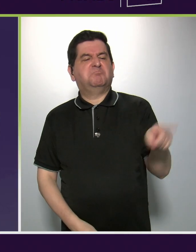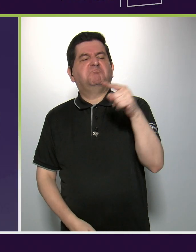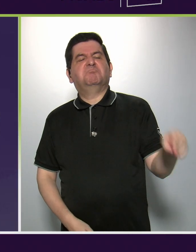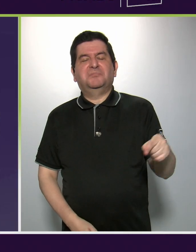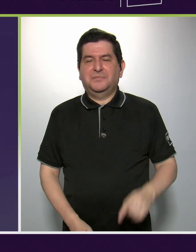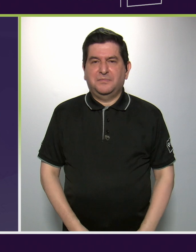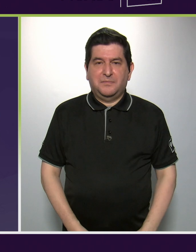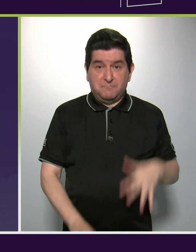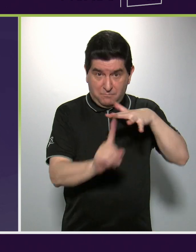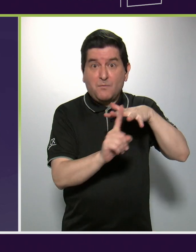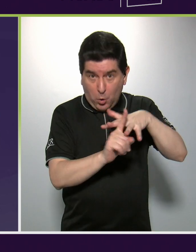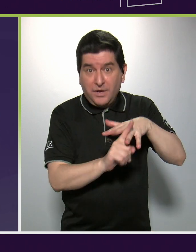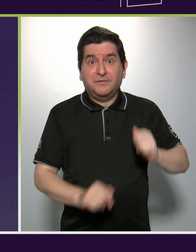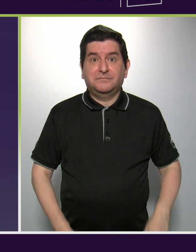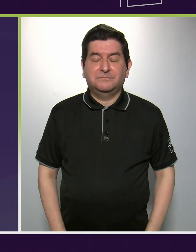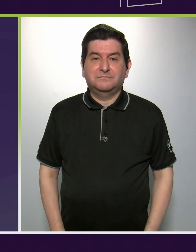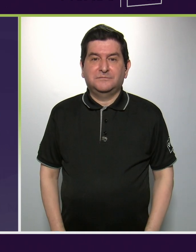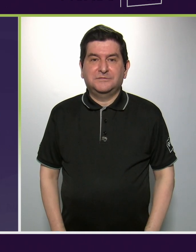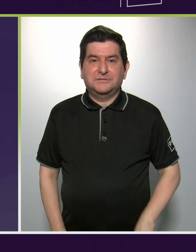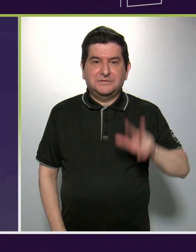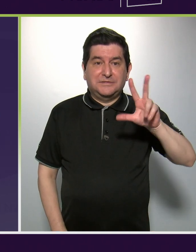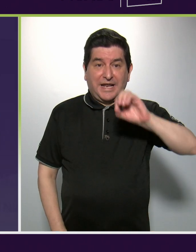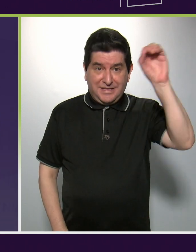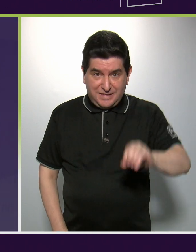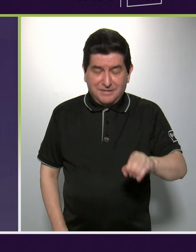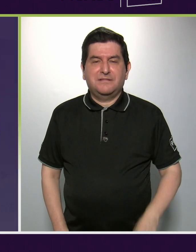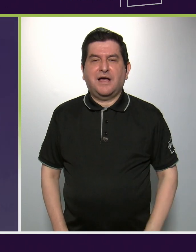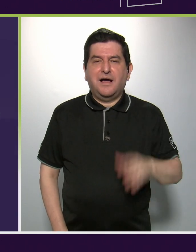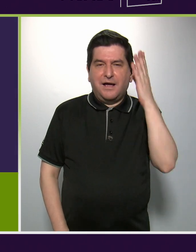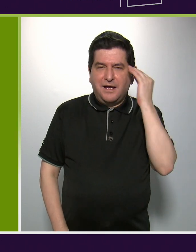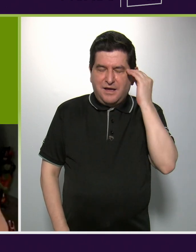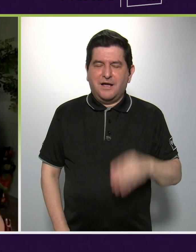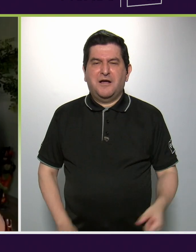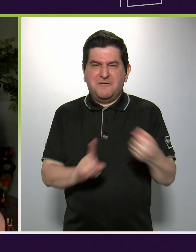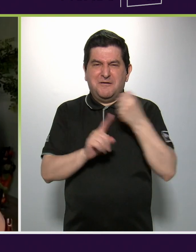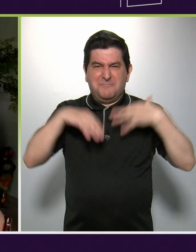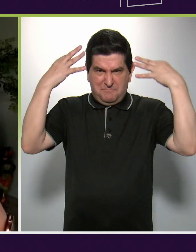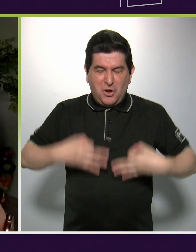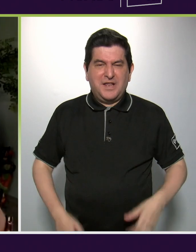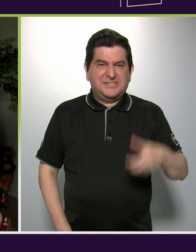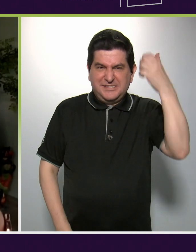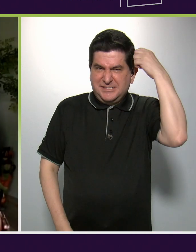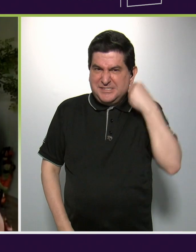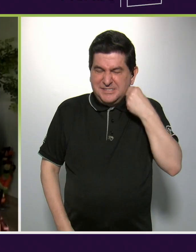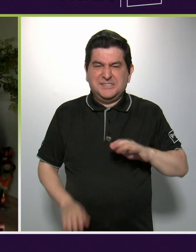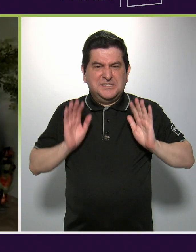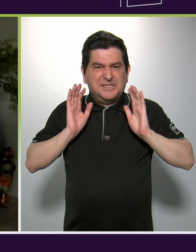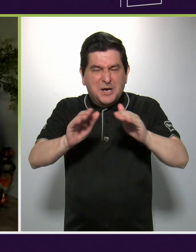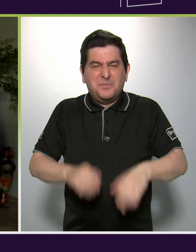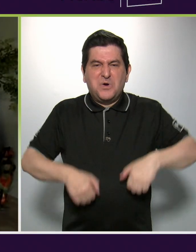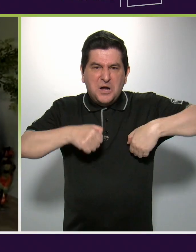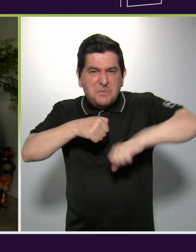ha experimentado violencia física, desde jalarle el pelo hasta empujarlo, pegarle patadas en la casa o en la calle. Esto lo dice la ENADIS así de